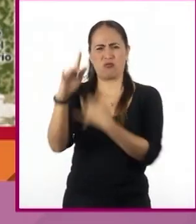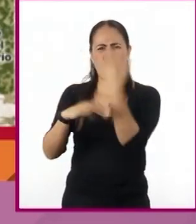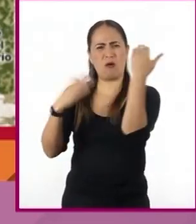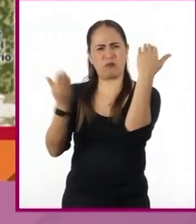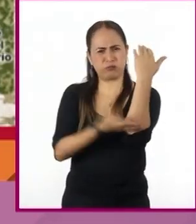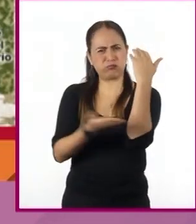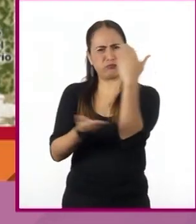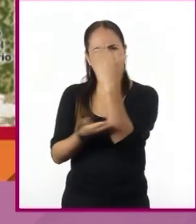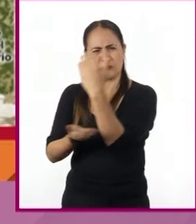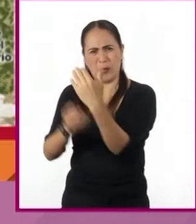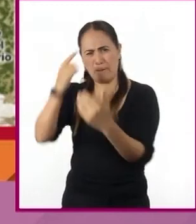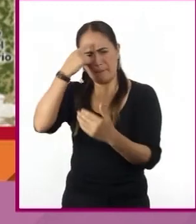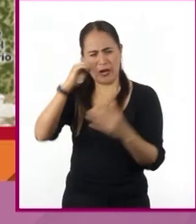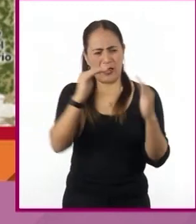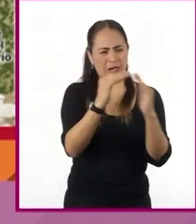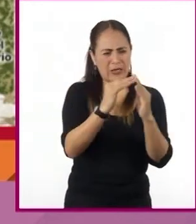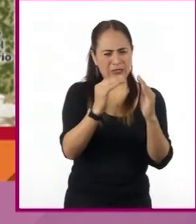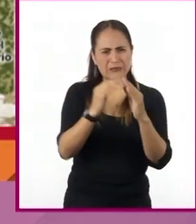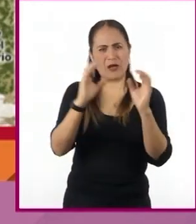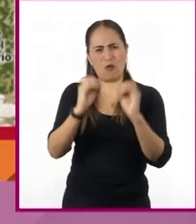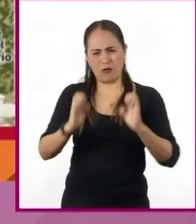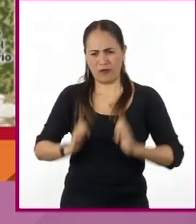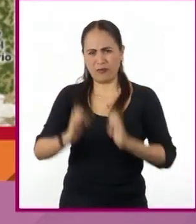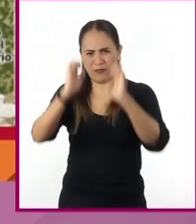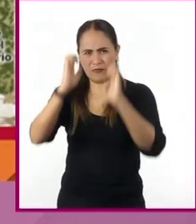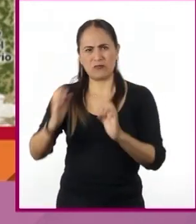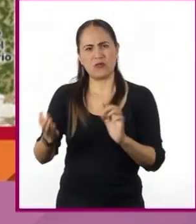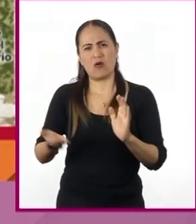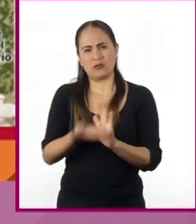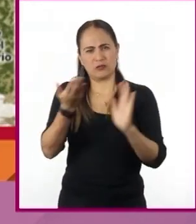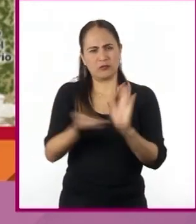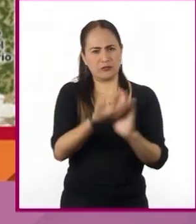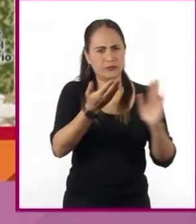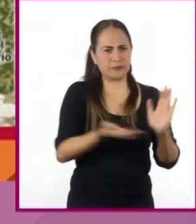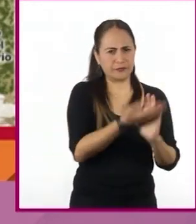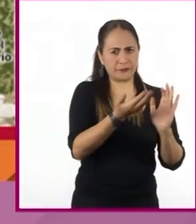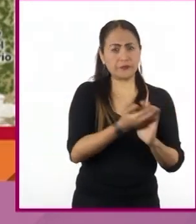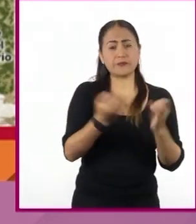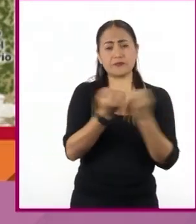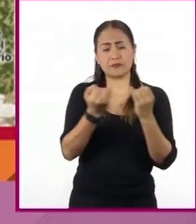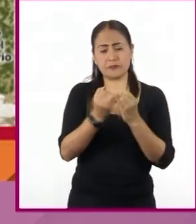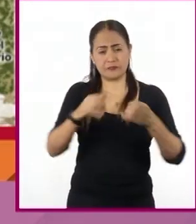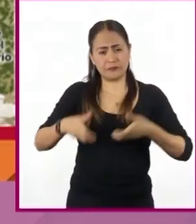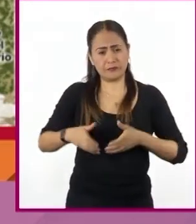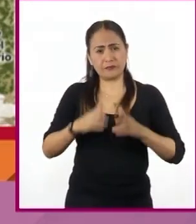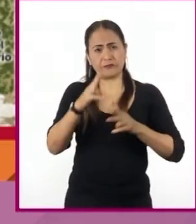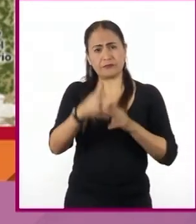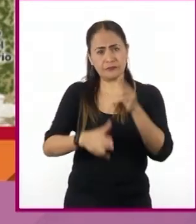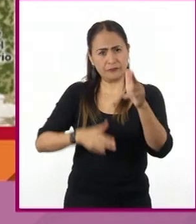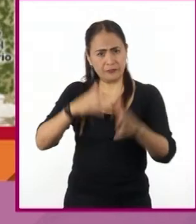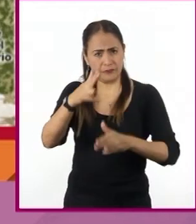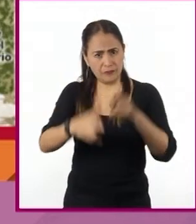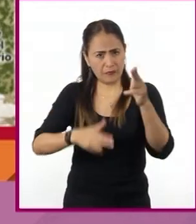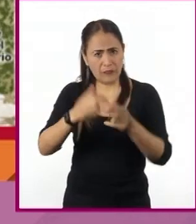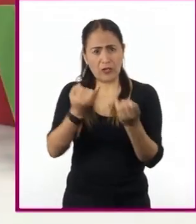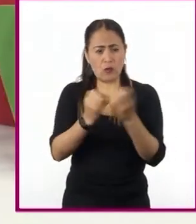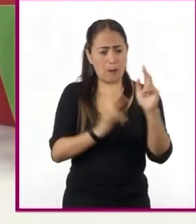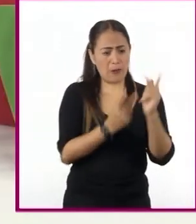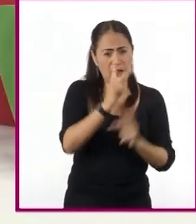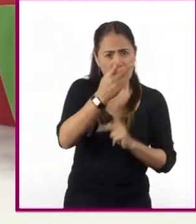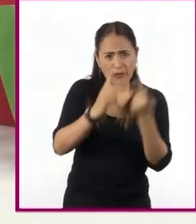y viviendas o introducir medios de transporte como el ferrocarril y se terminó con especies animales y